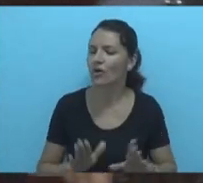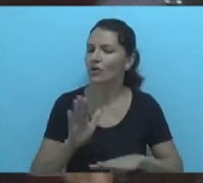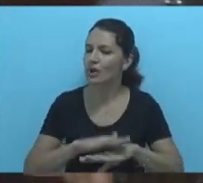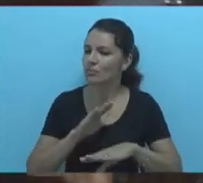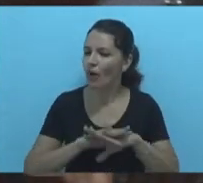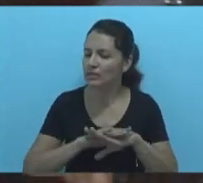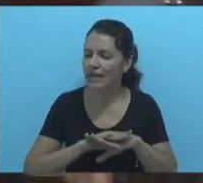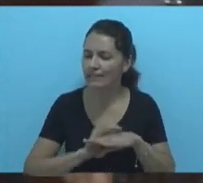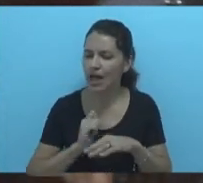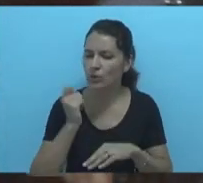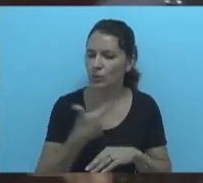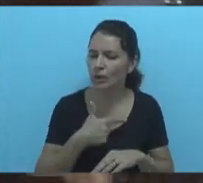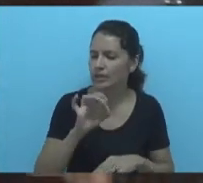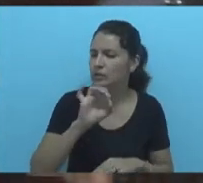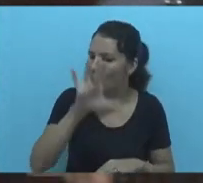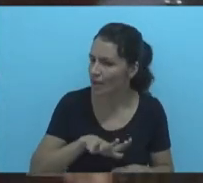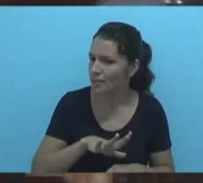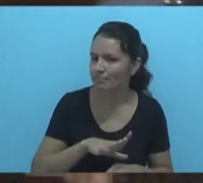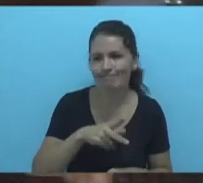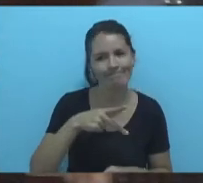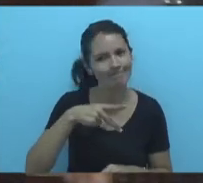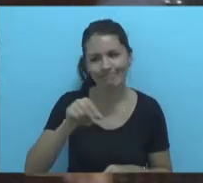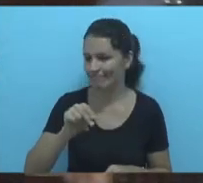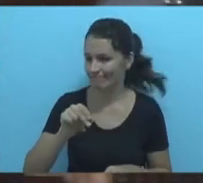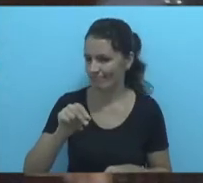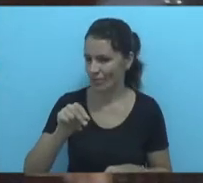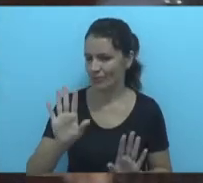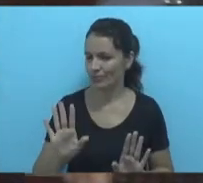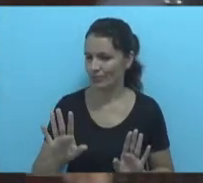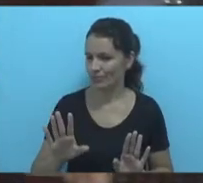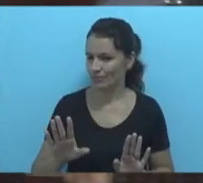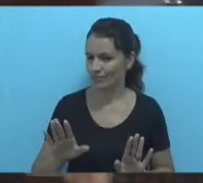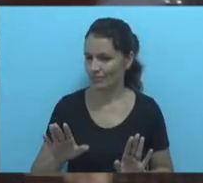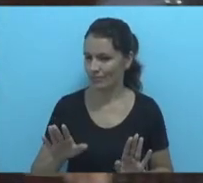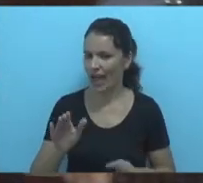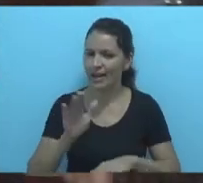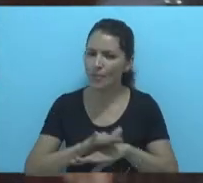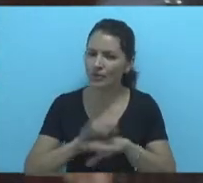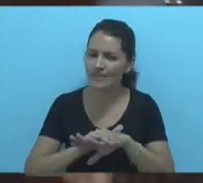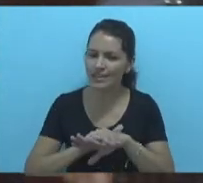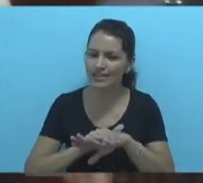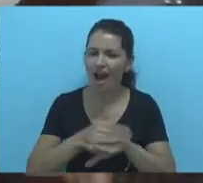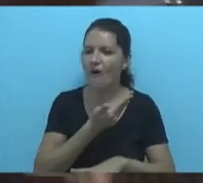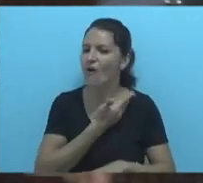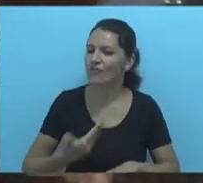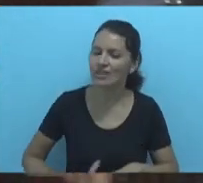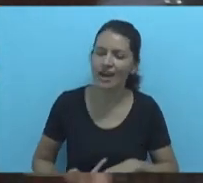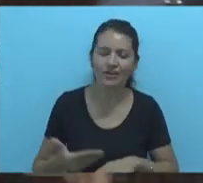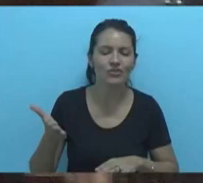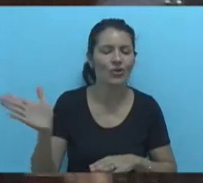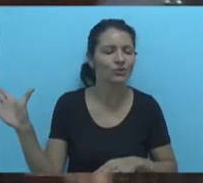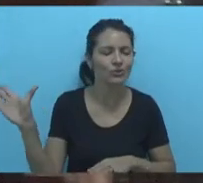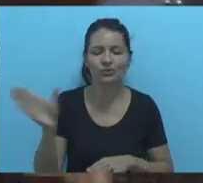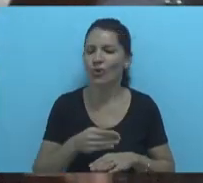que nos toca en este momento, y también dejar una reflexión respecto a la necesidad de abordar